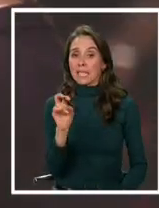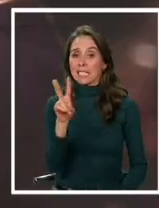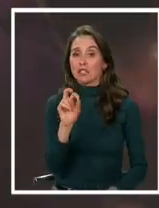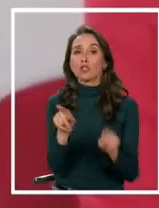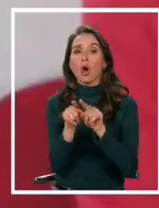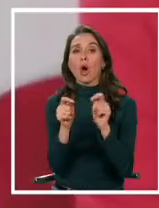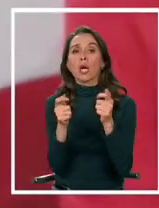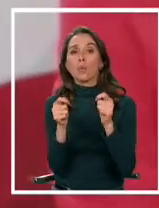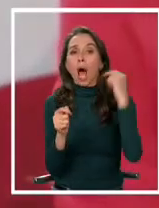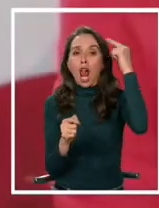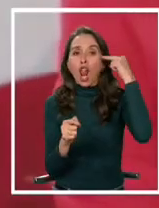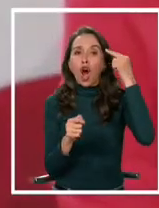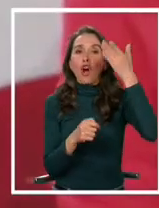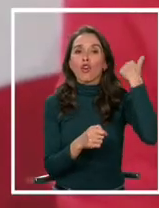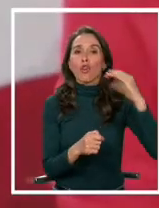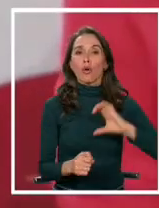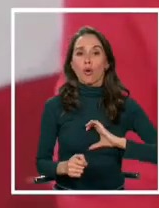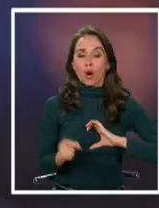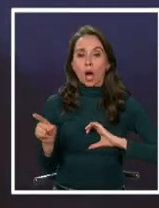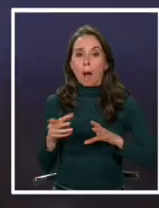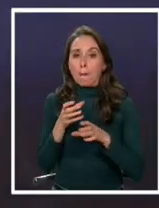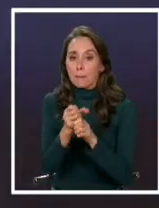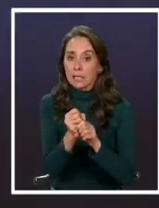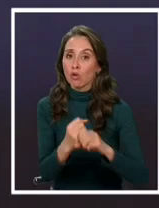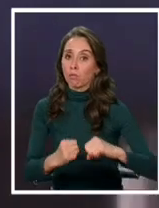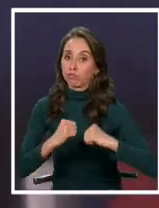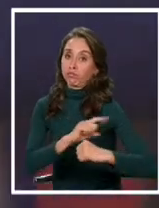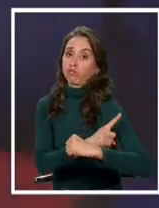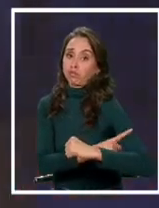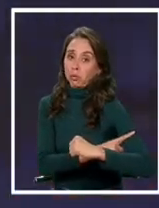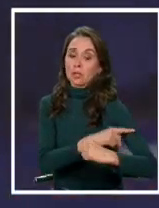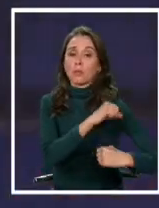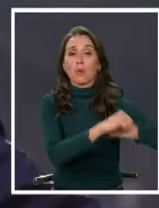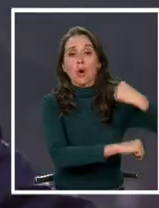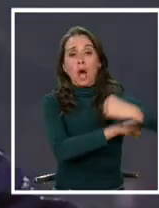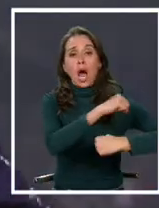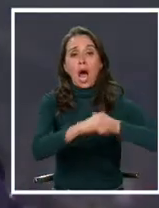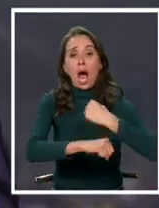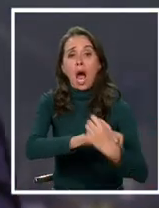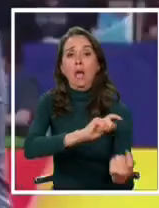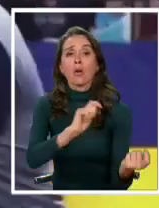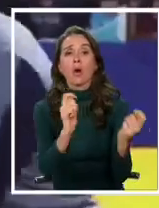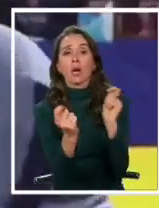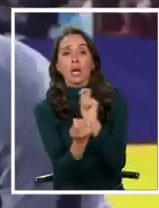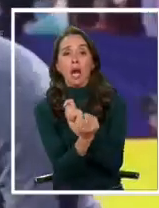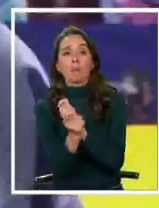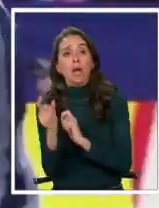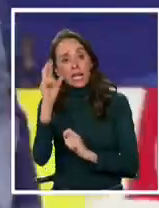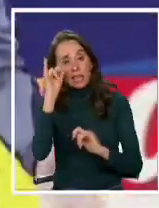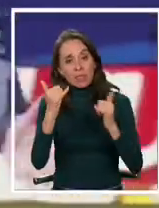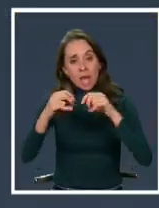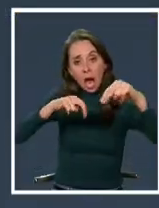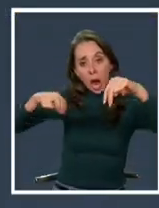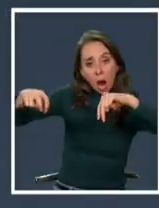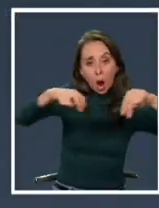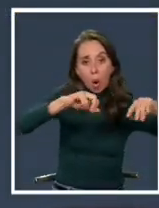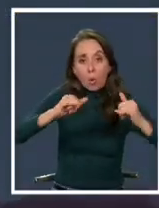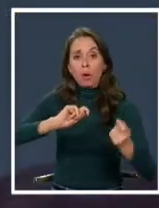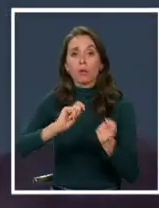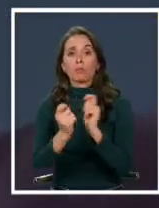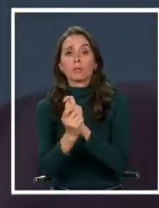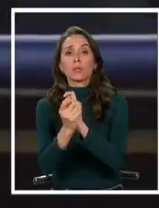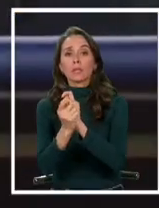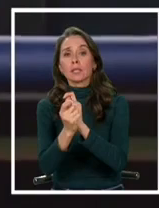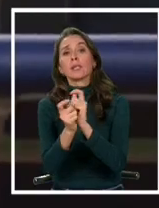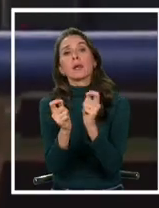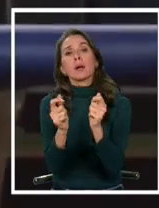viista en un comienzo destacando la presión y la intensidad eso con el pasar de los años Fue cambiando su idea de juego fue transformándose a un